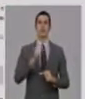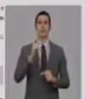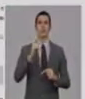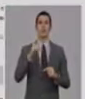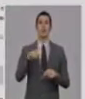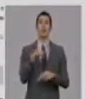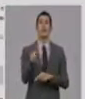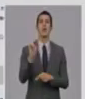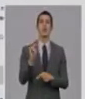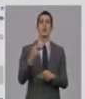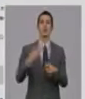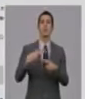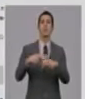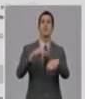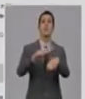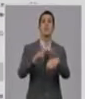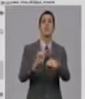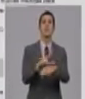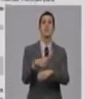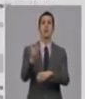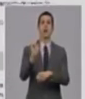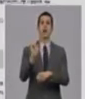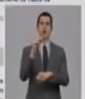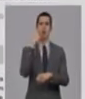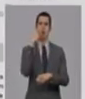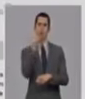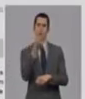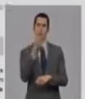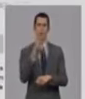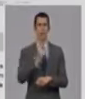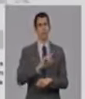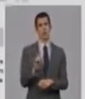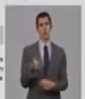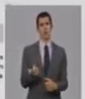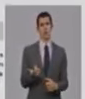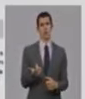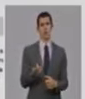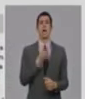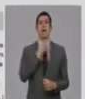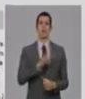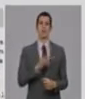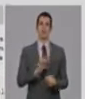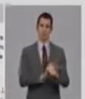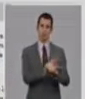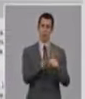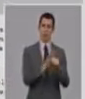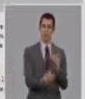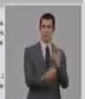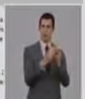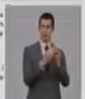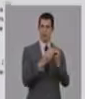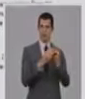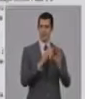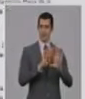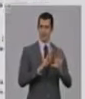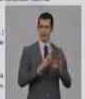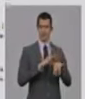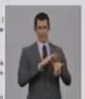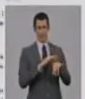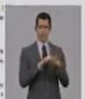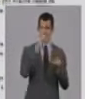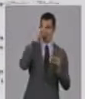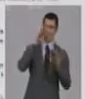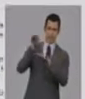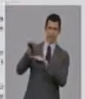sabemos, ya llevamos casi un año, las hemos tratado de minimizar, pero cuál es la de mediano y largo plazo, como decía el doctor Daniel, bueno, la